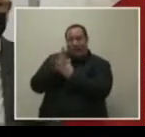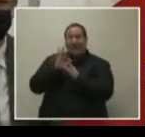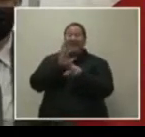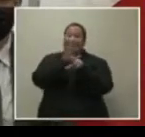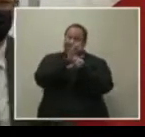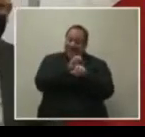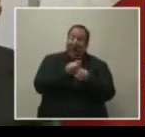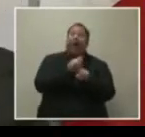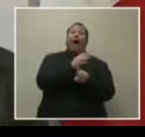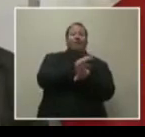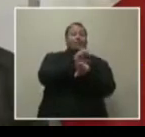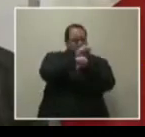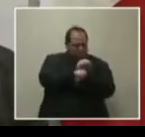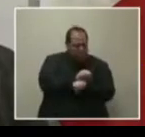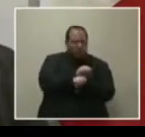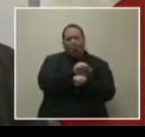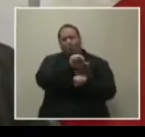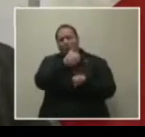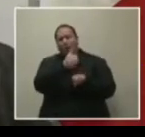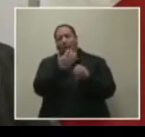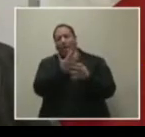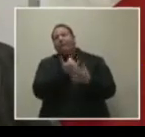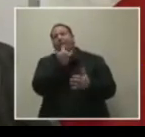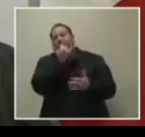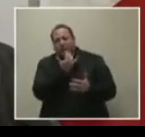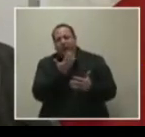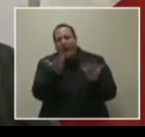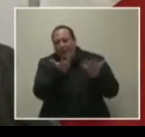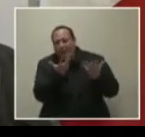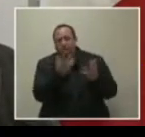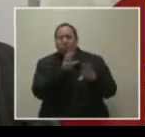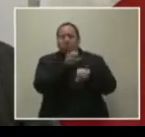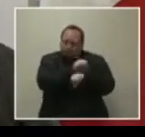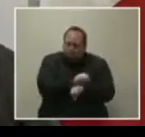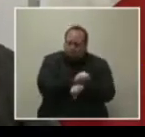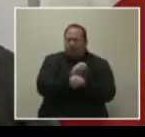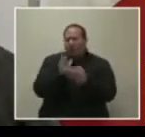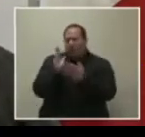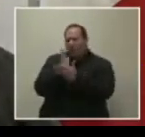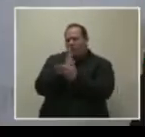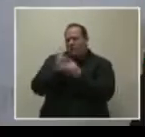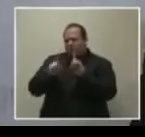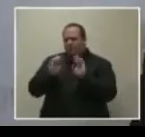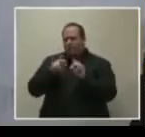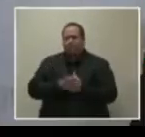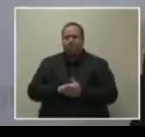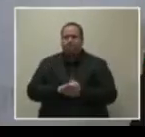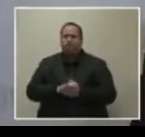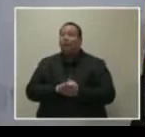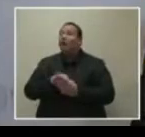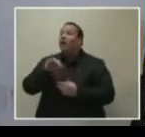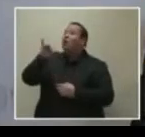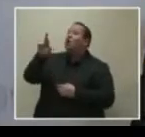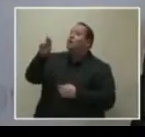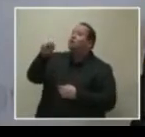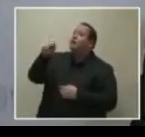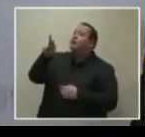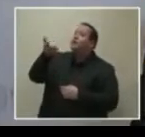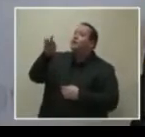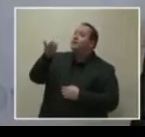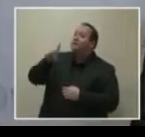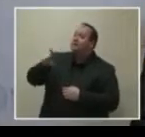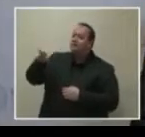él estuvo detenido por un delito diverso. Correcto, es correcto. Continuamos con Rosa María Méndez.